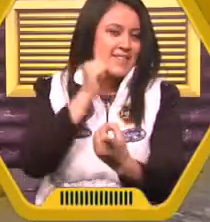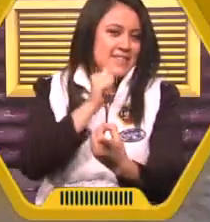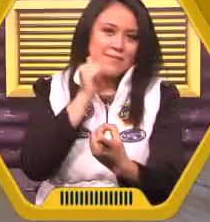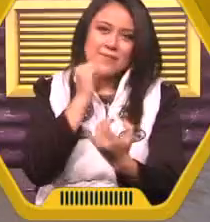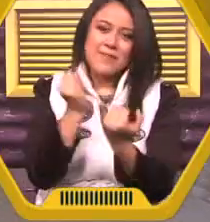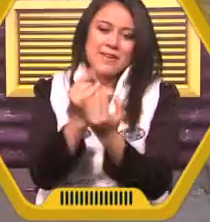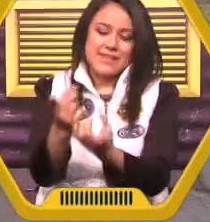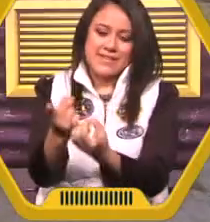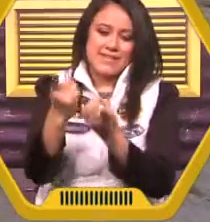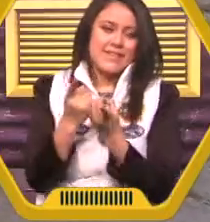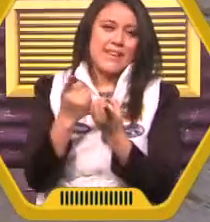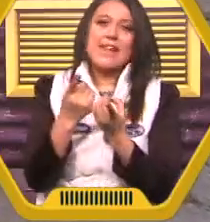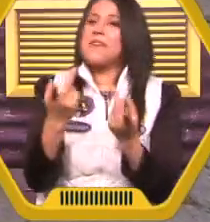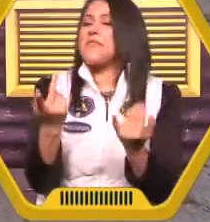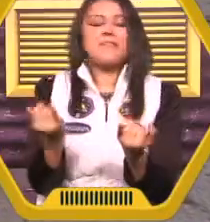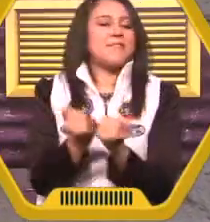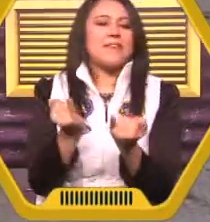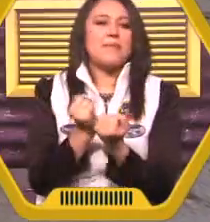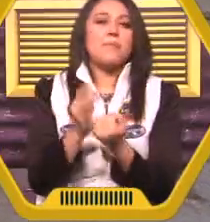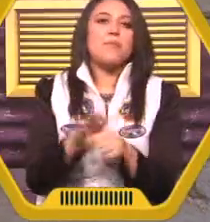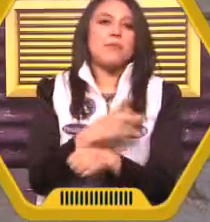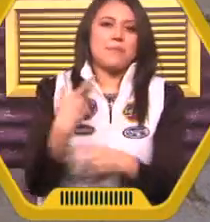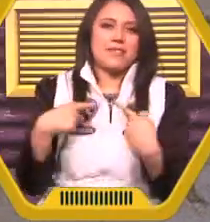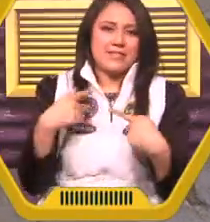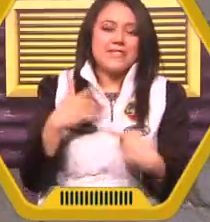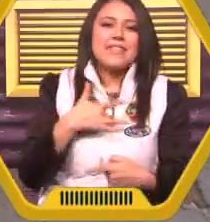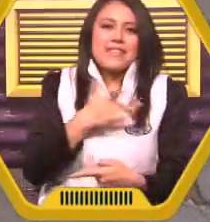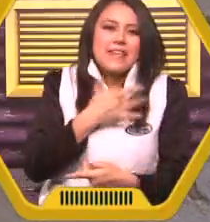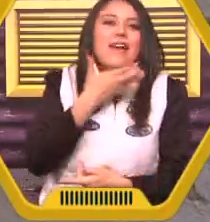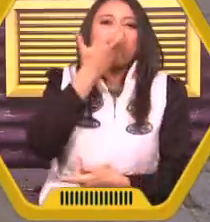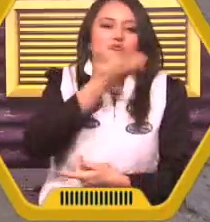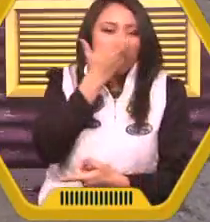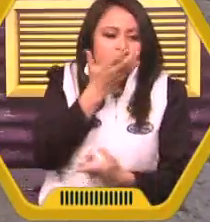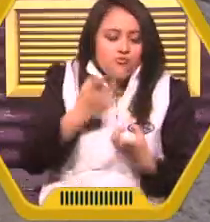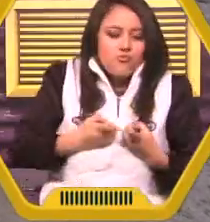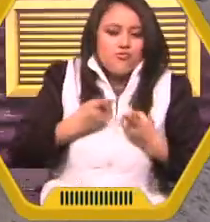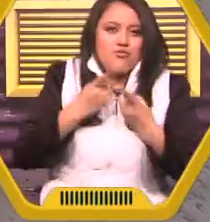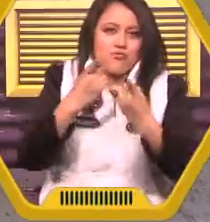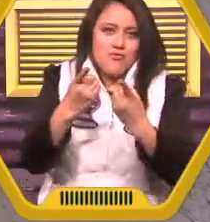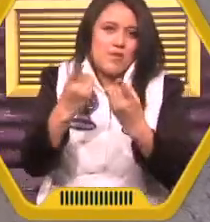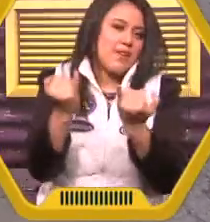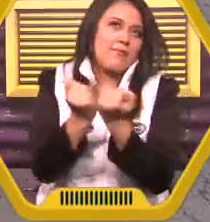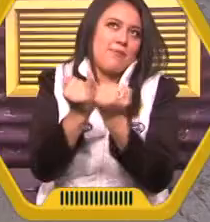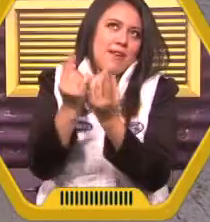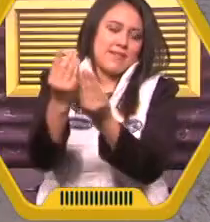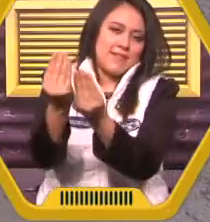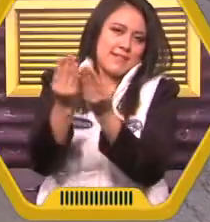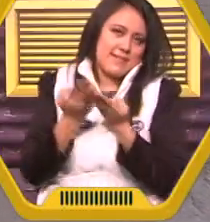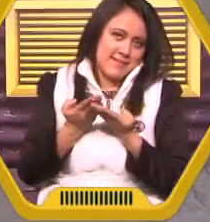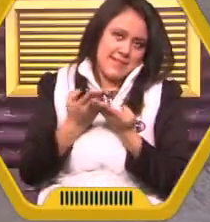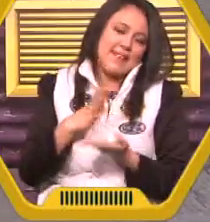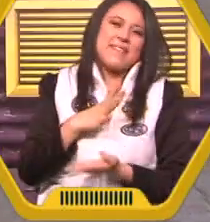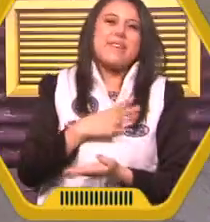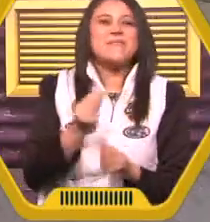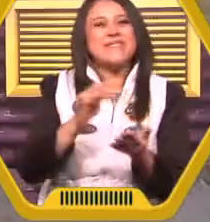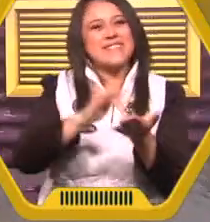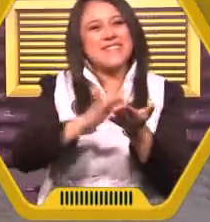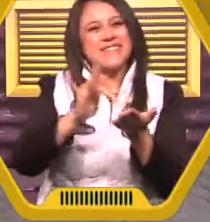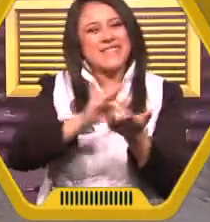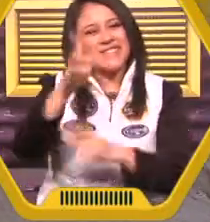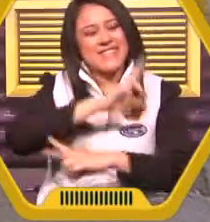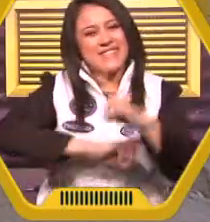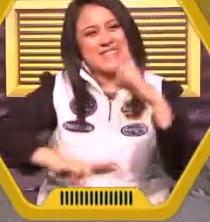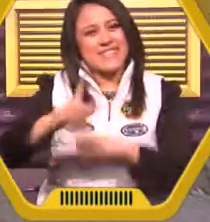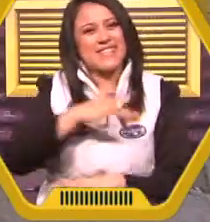regresar, siempre a la gente que está acostumbrada a dar, va a recibir. Muchas gracias por estar aquí y con